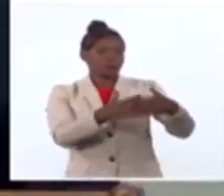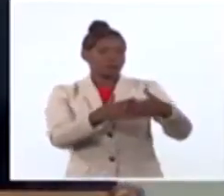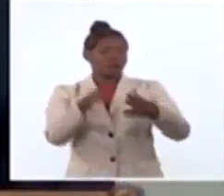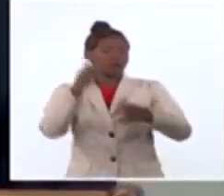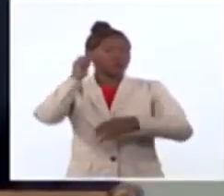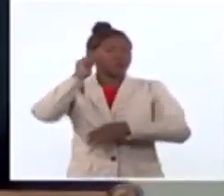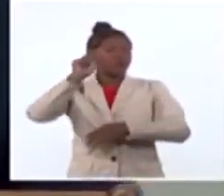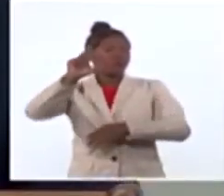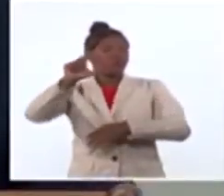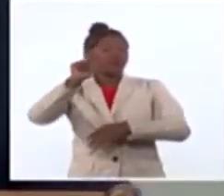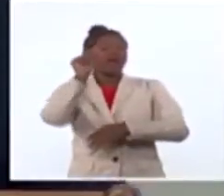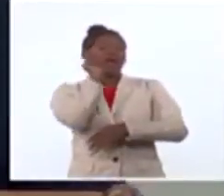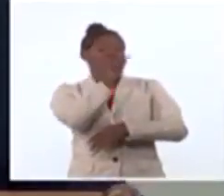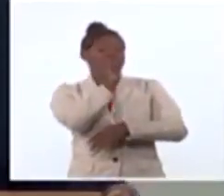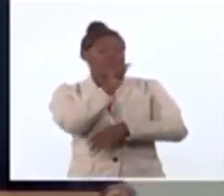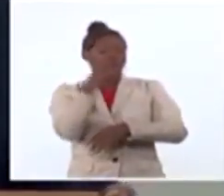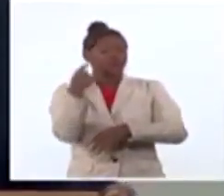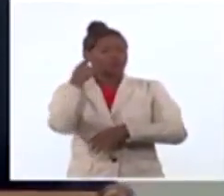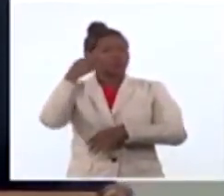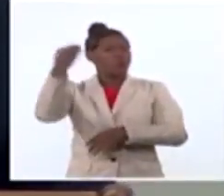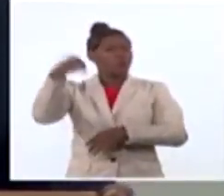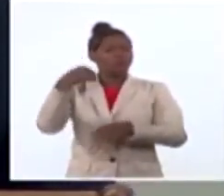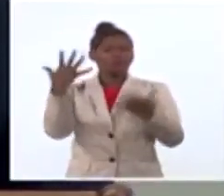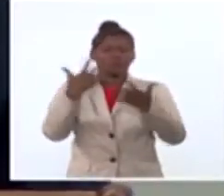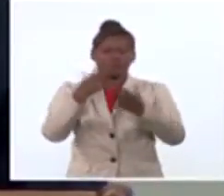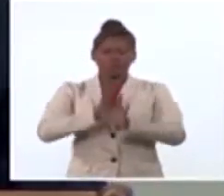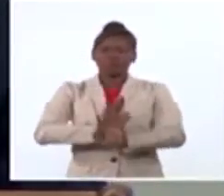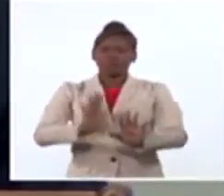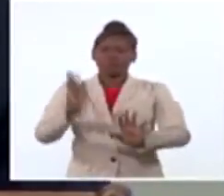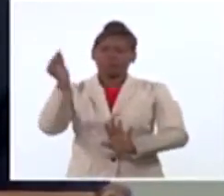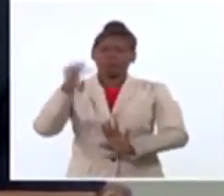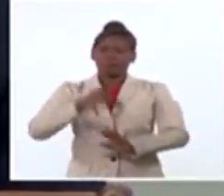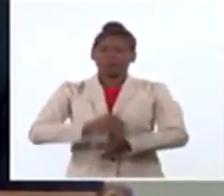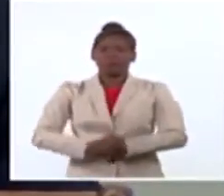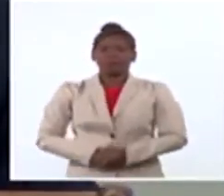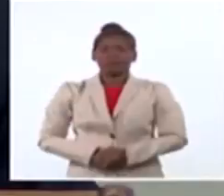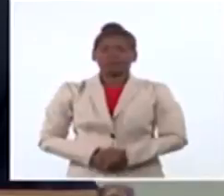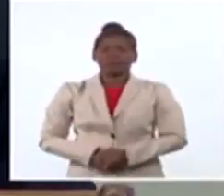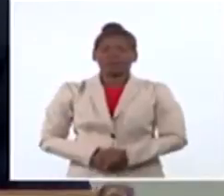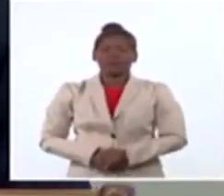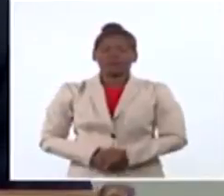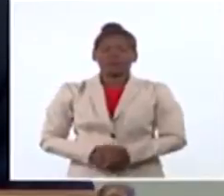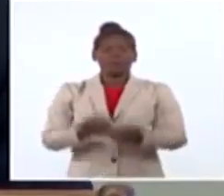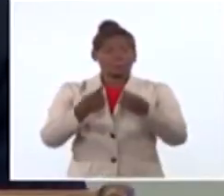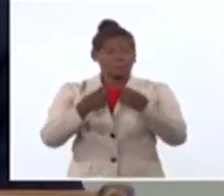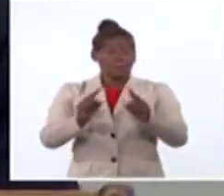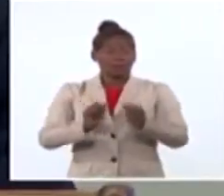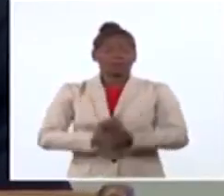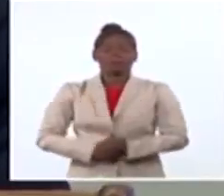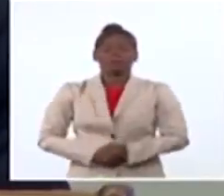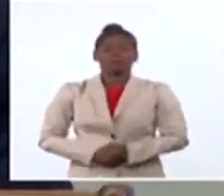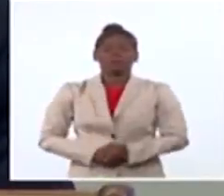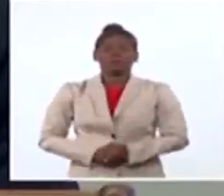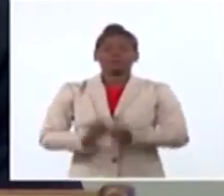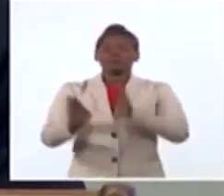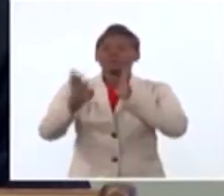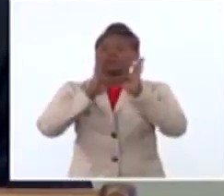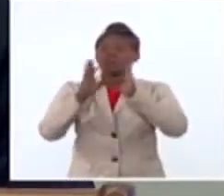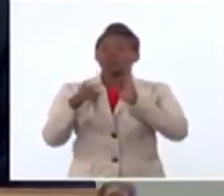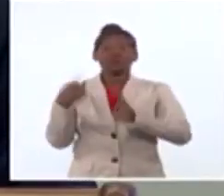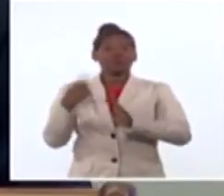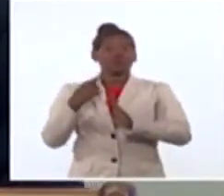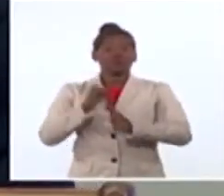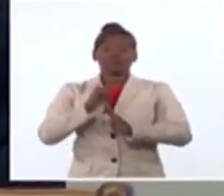ocurrido ya, Facebook podría ser perfectamente, con estricto apego a la ley, demandada por